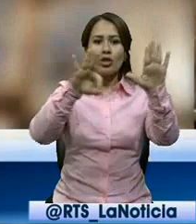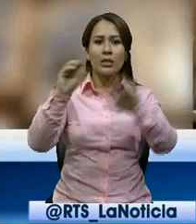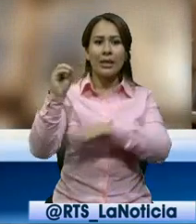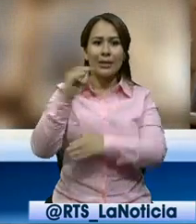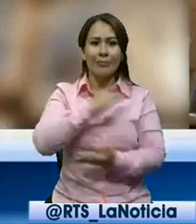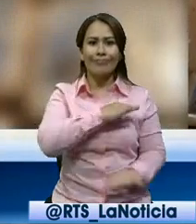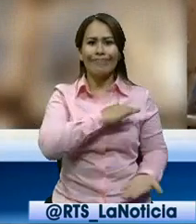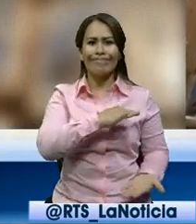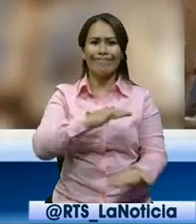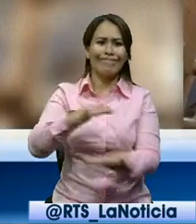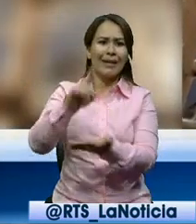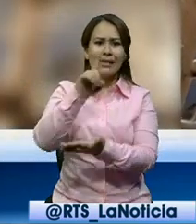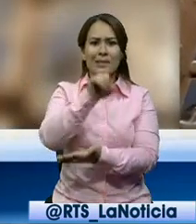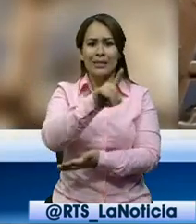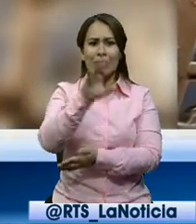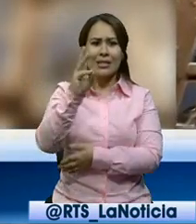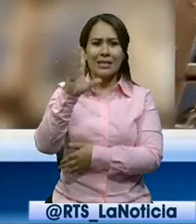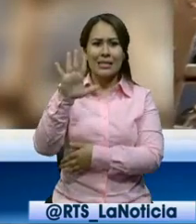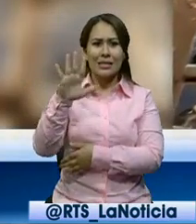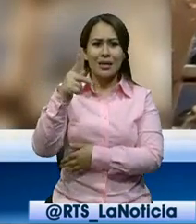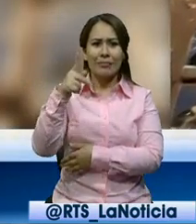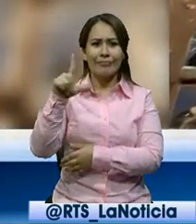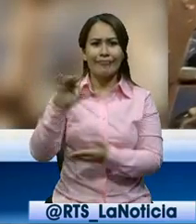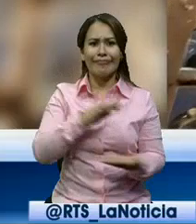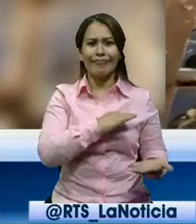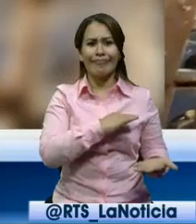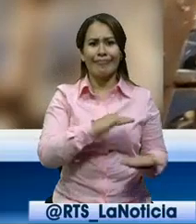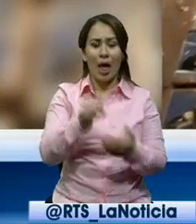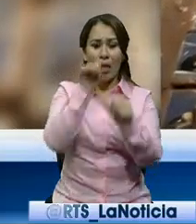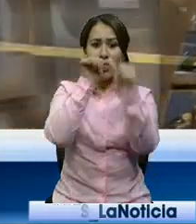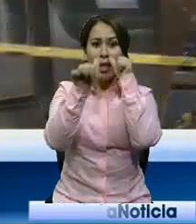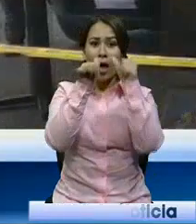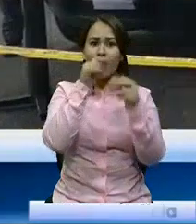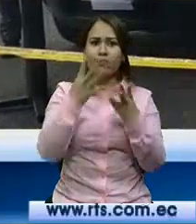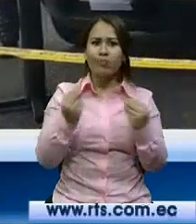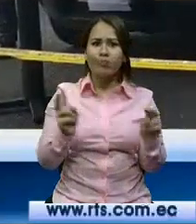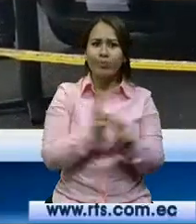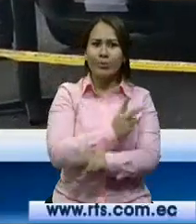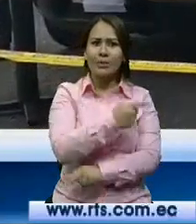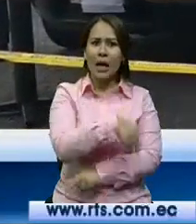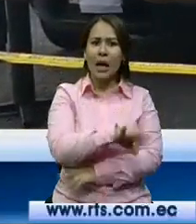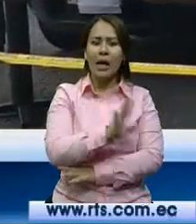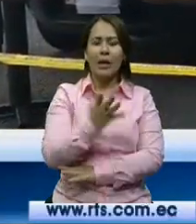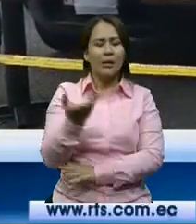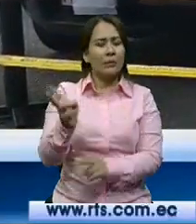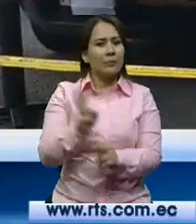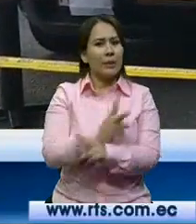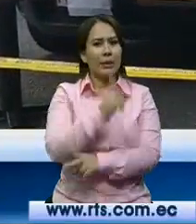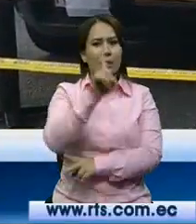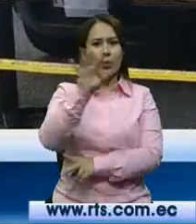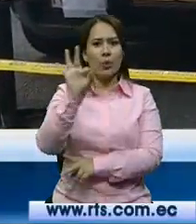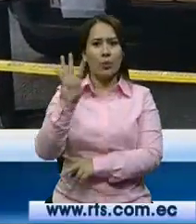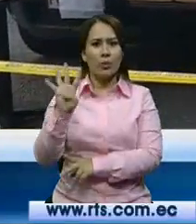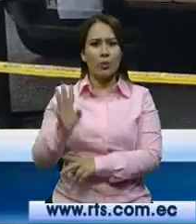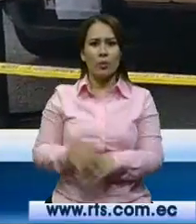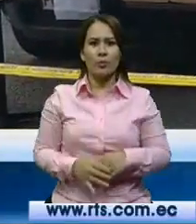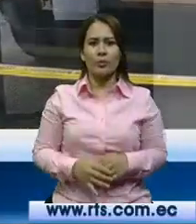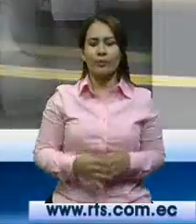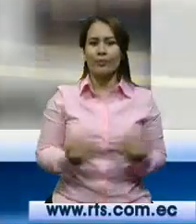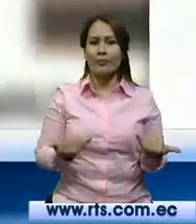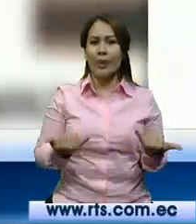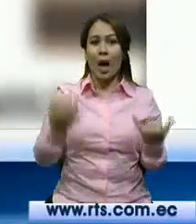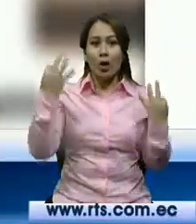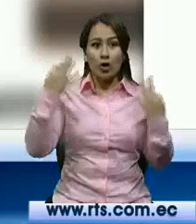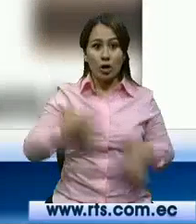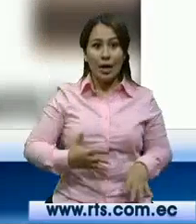en total 165 paquetes tipo ladrillo, que alcanzaron los 194 kilos de cocaína. Estiman que sacaron del